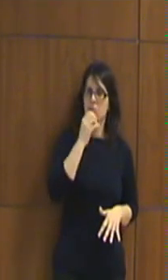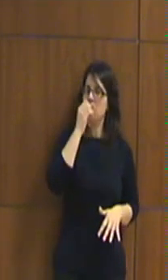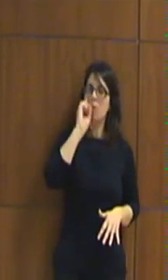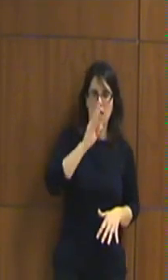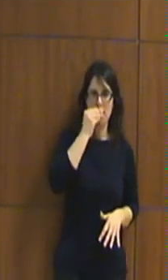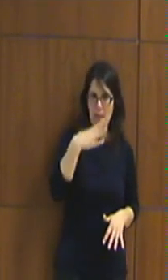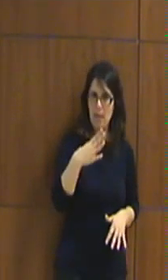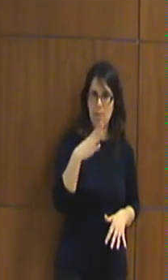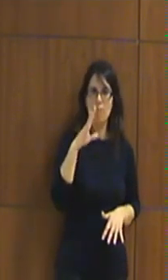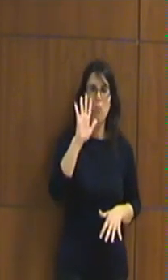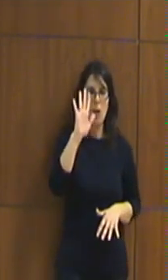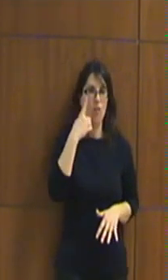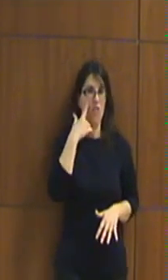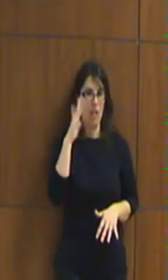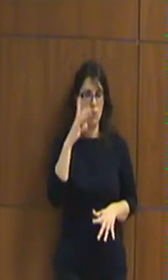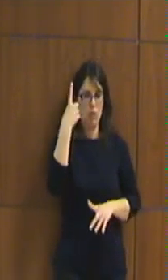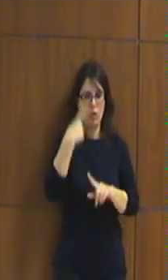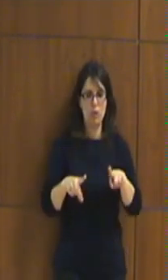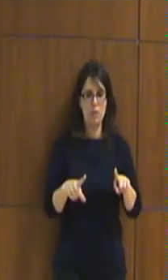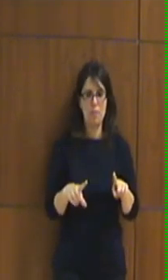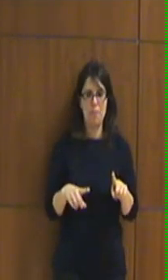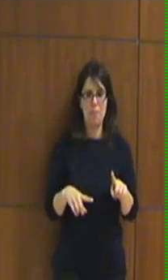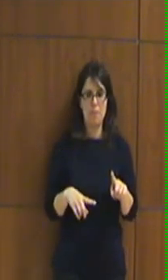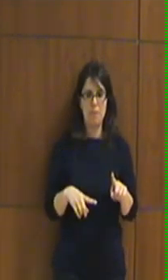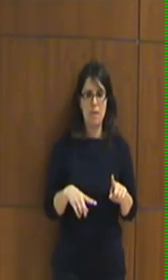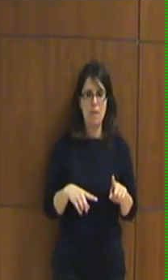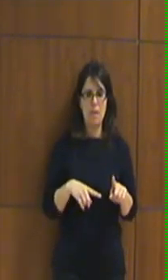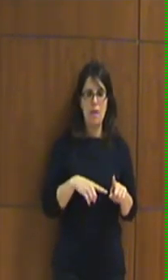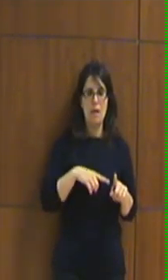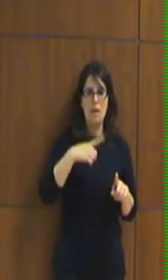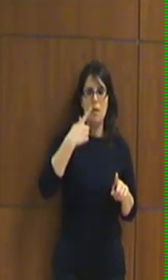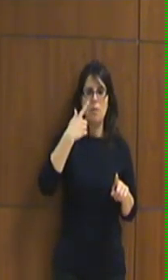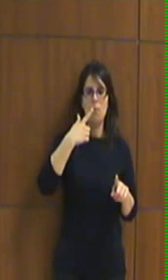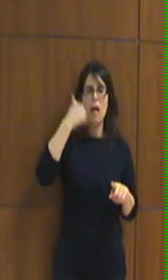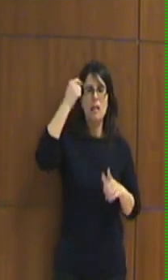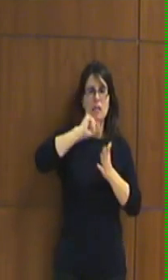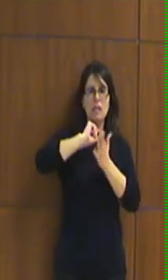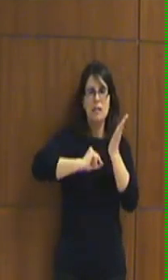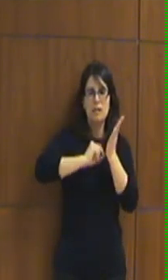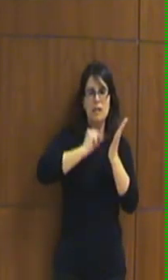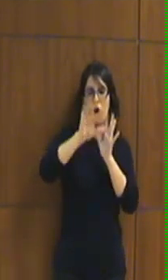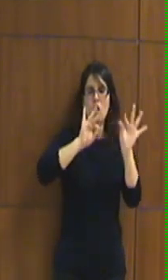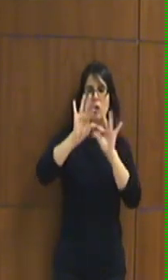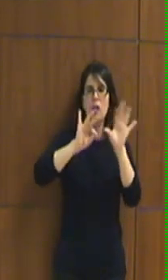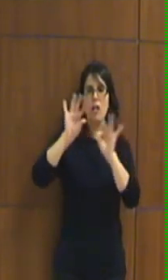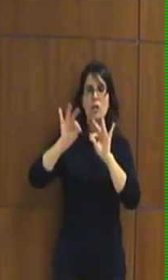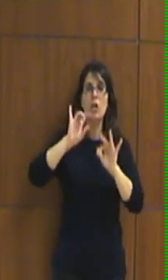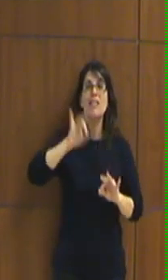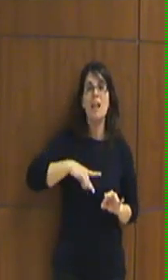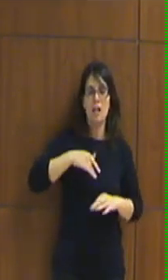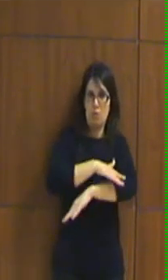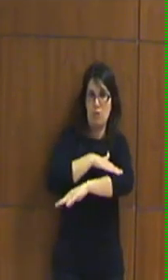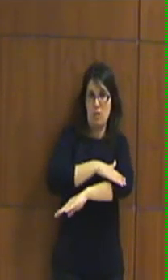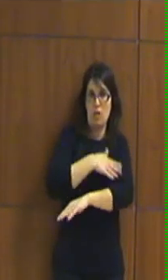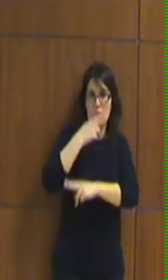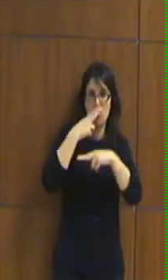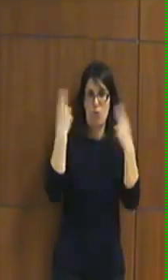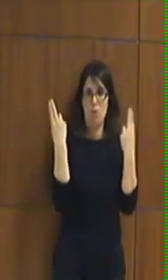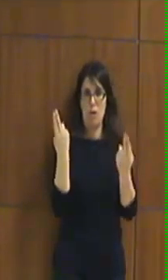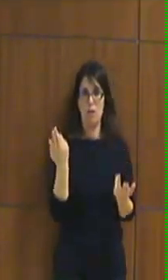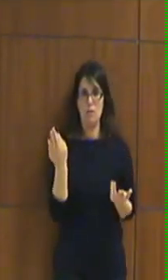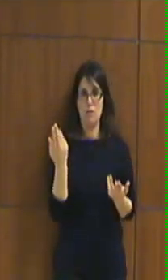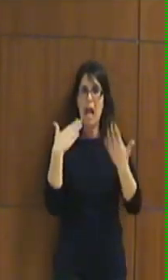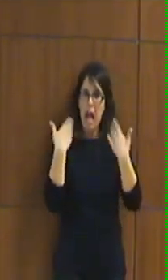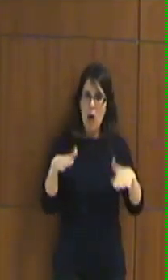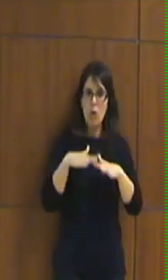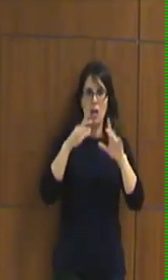cosa, el mayor empleador de este país son las administraciones públicas, aún en periodo de